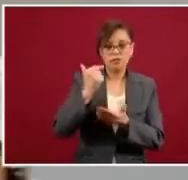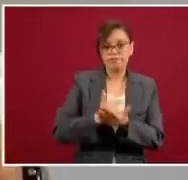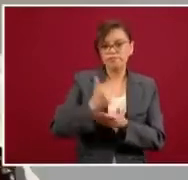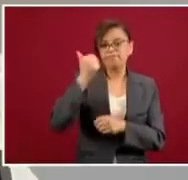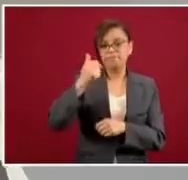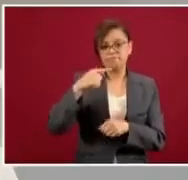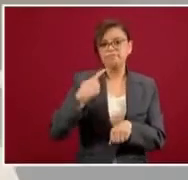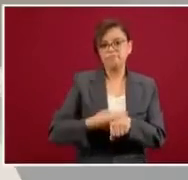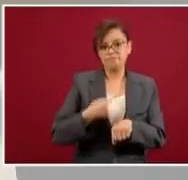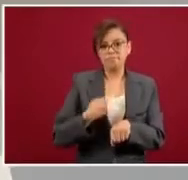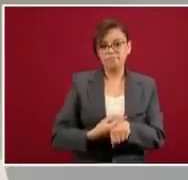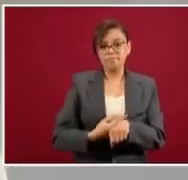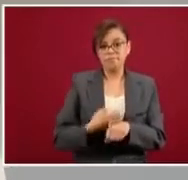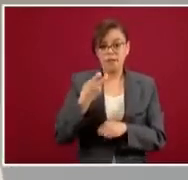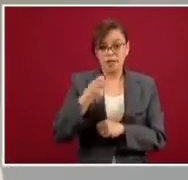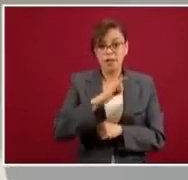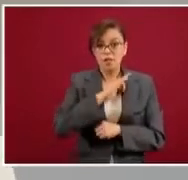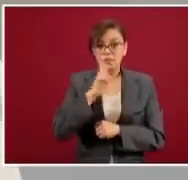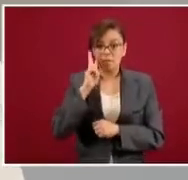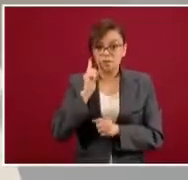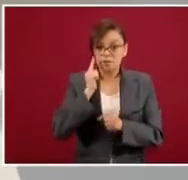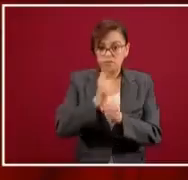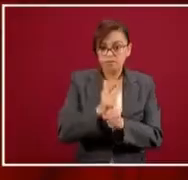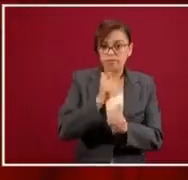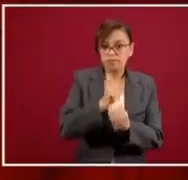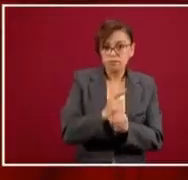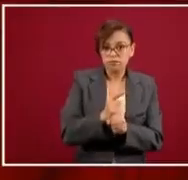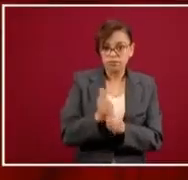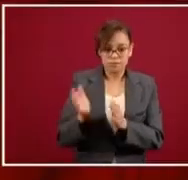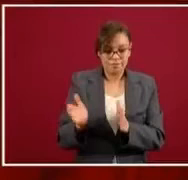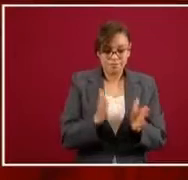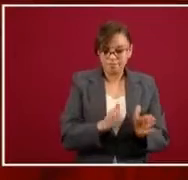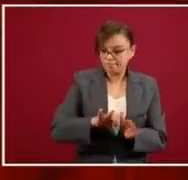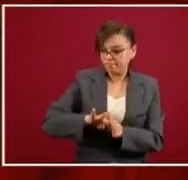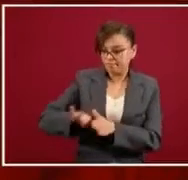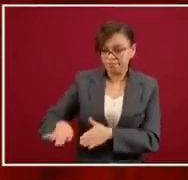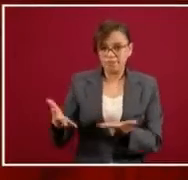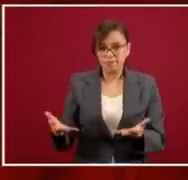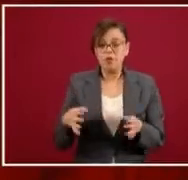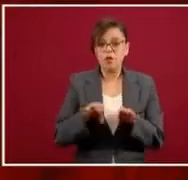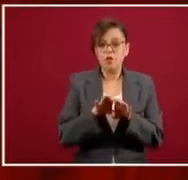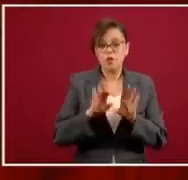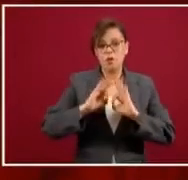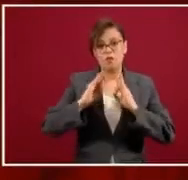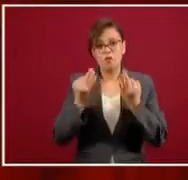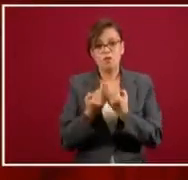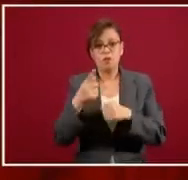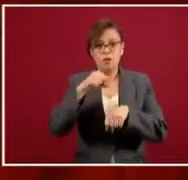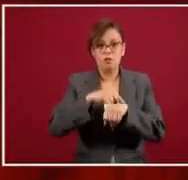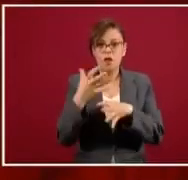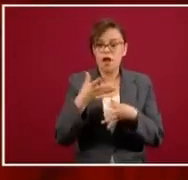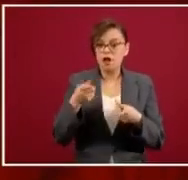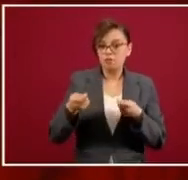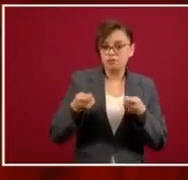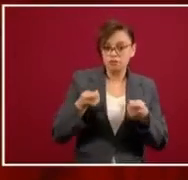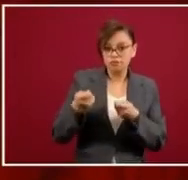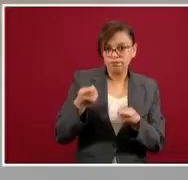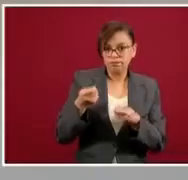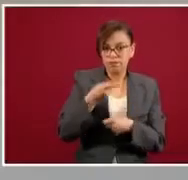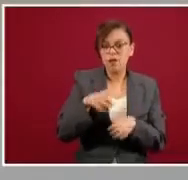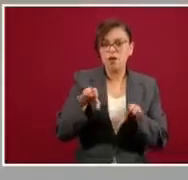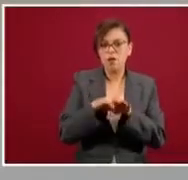la distinción más importante del manejo. El manejo médico empieza por